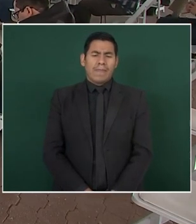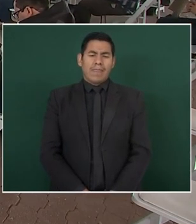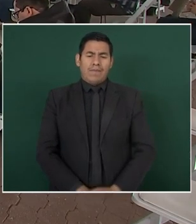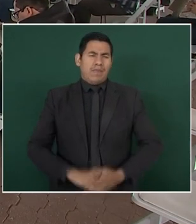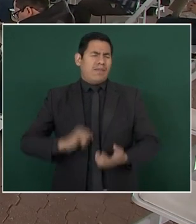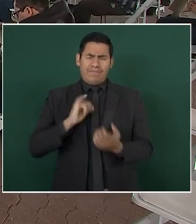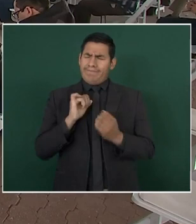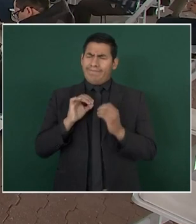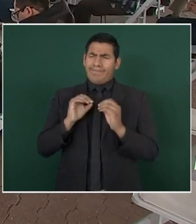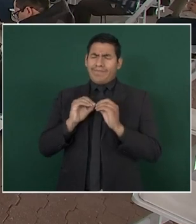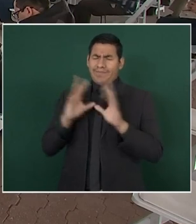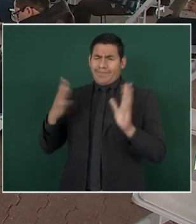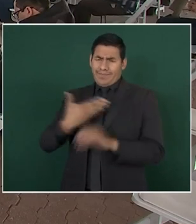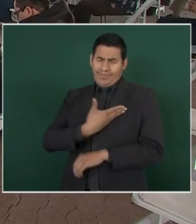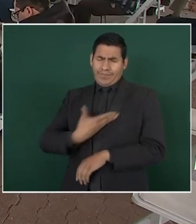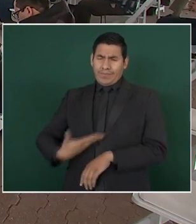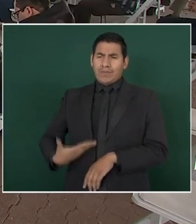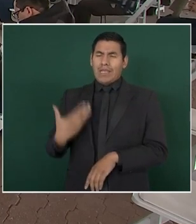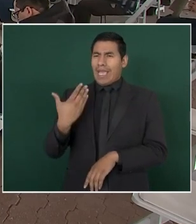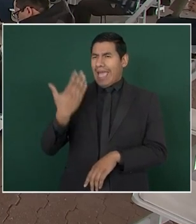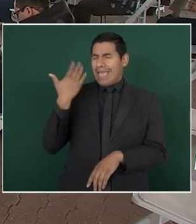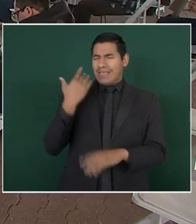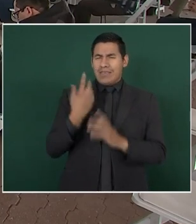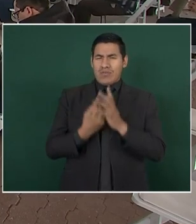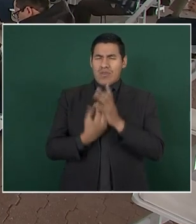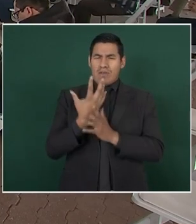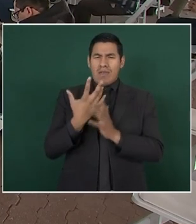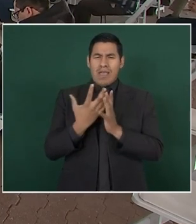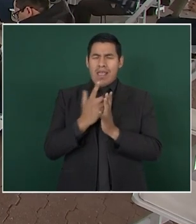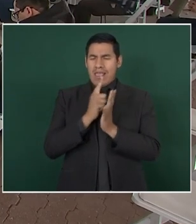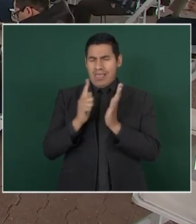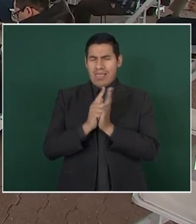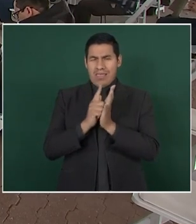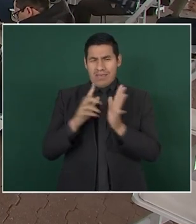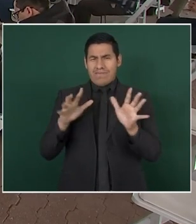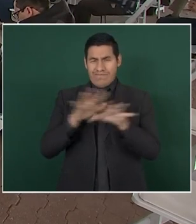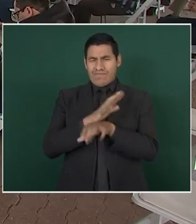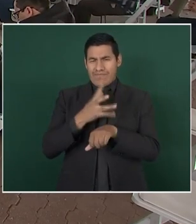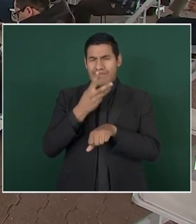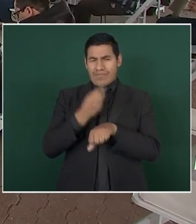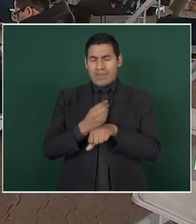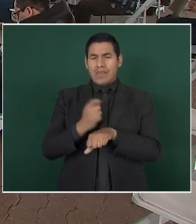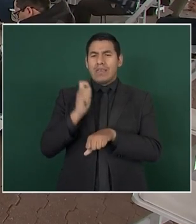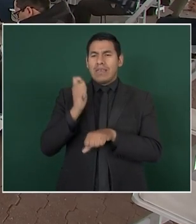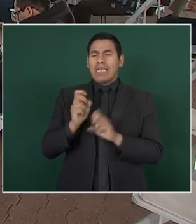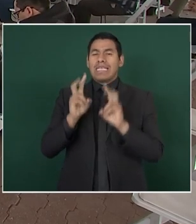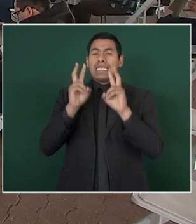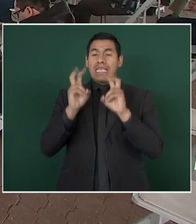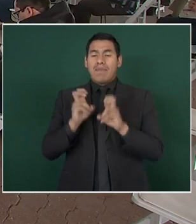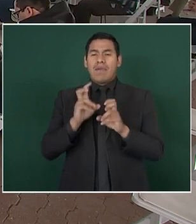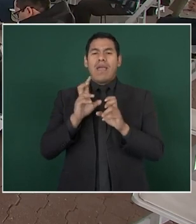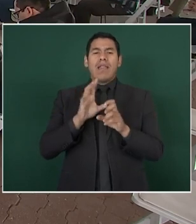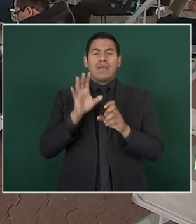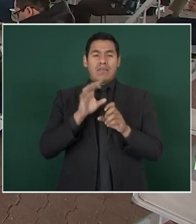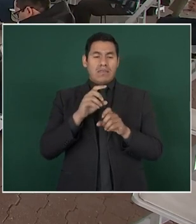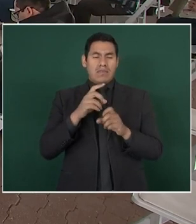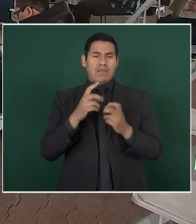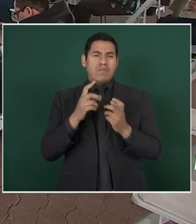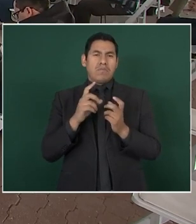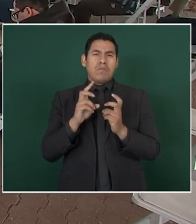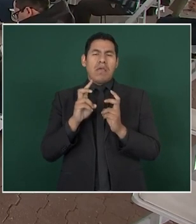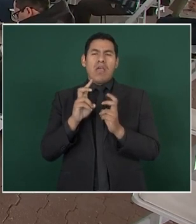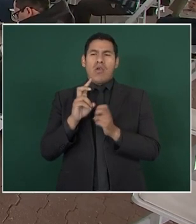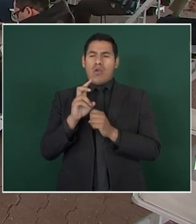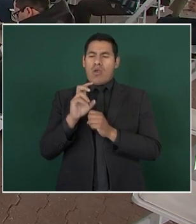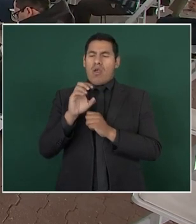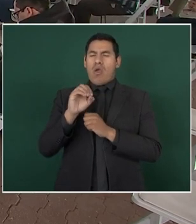Claro que sí, presidente. Derivado de la reforma, recordarán, donde se eliminó la subcontratación, el llamado